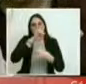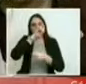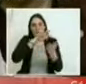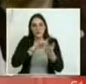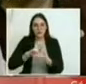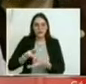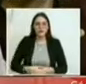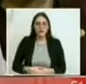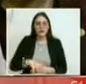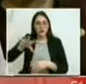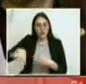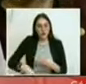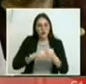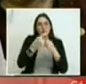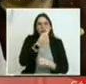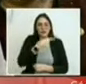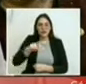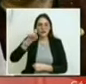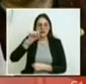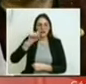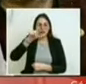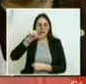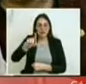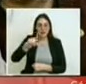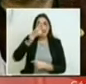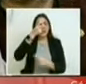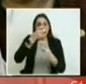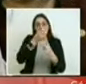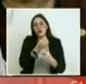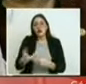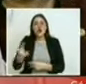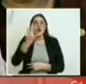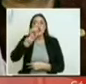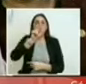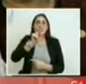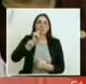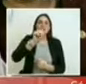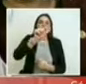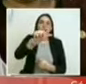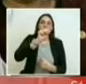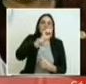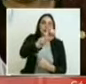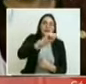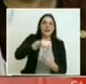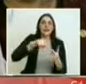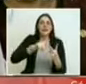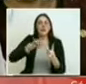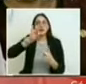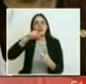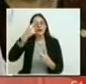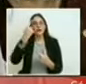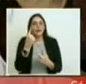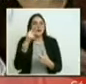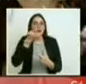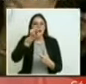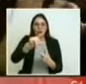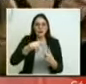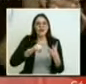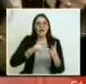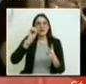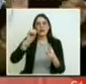Emitieron un total de 127 votos, de los cuales fueron 86 votos a favor, 41 votos en contra